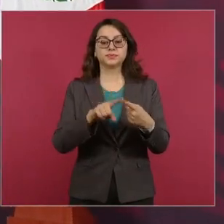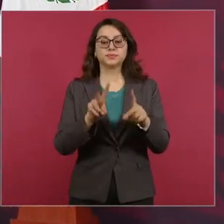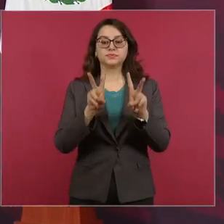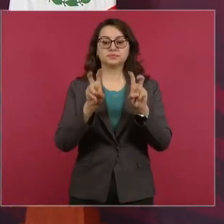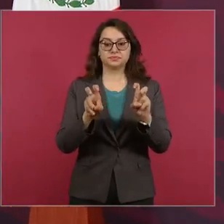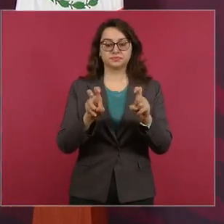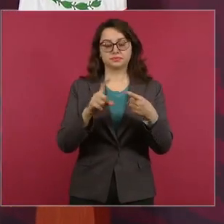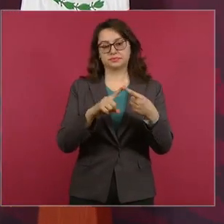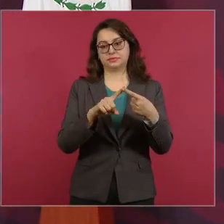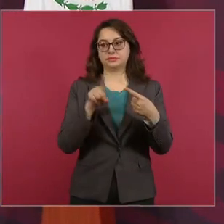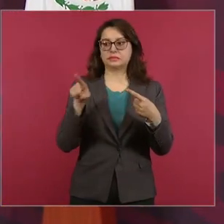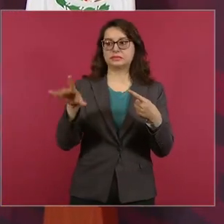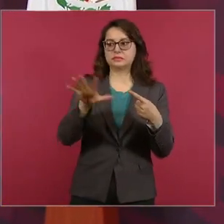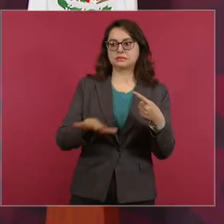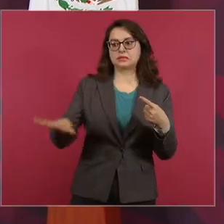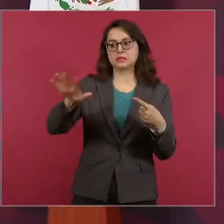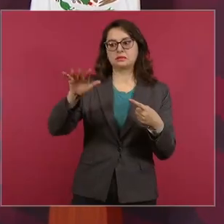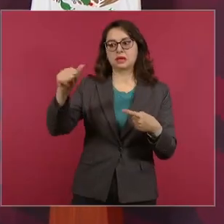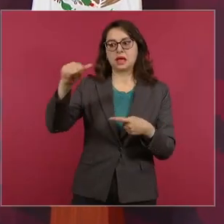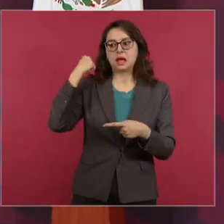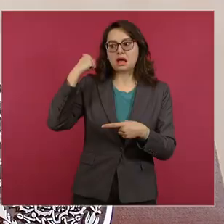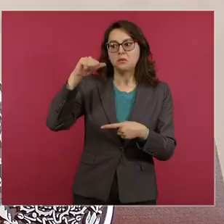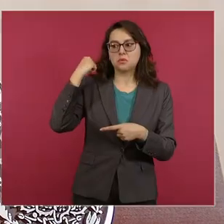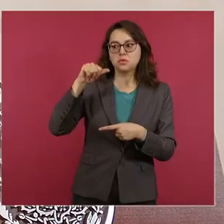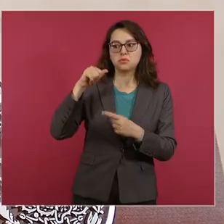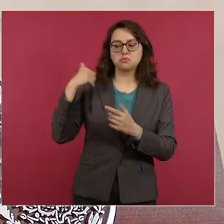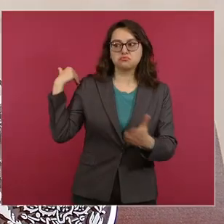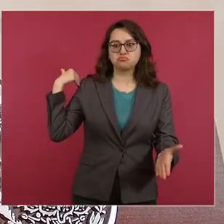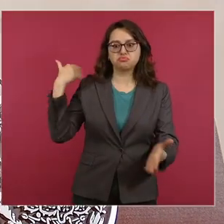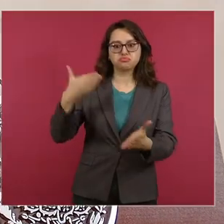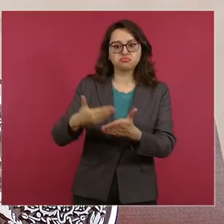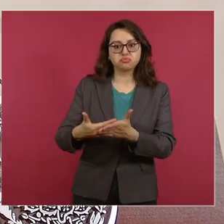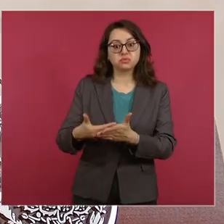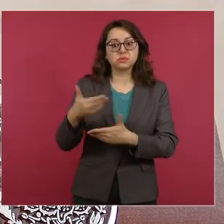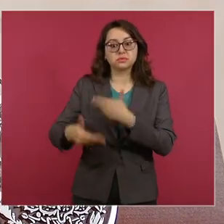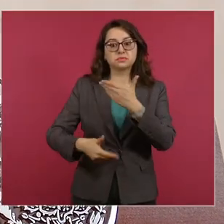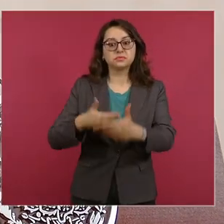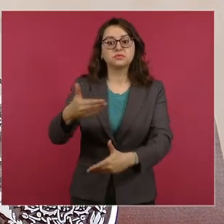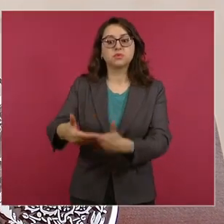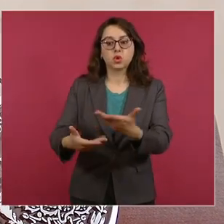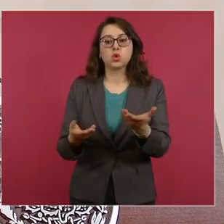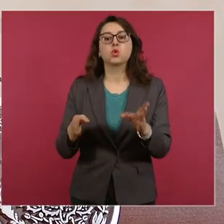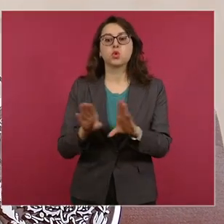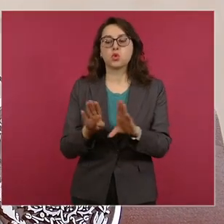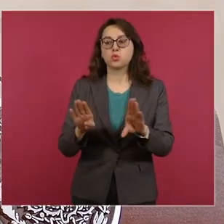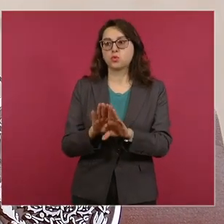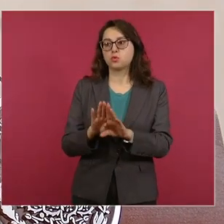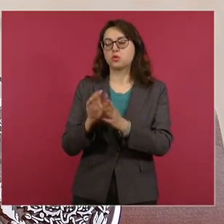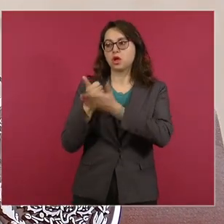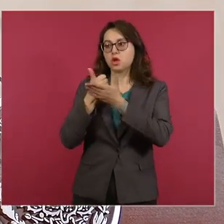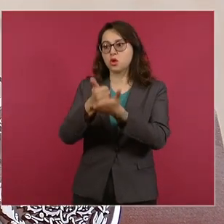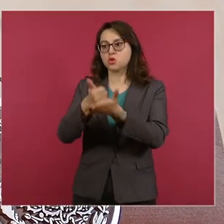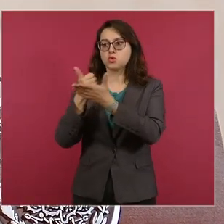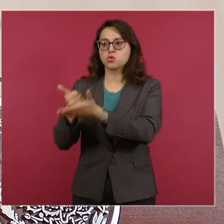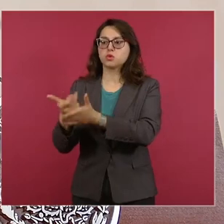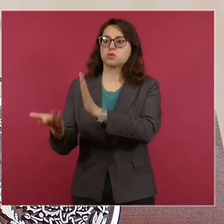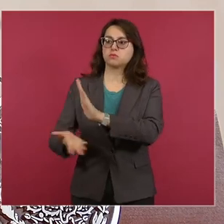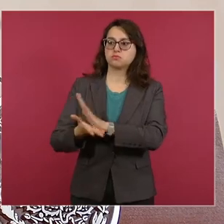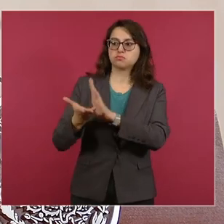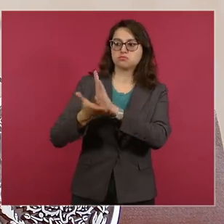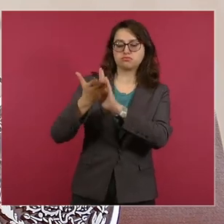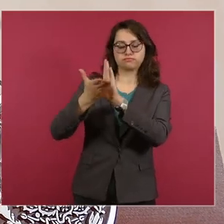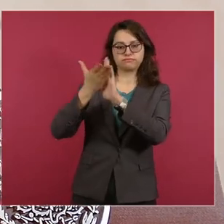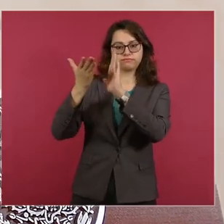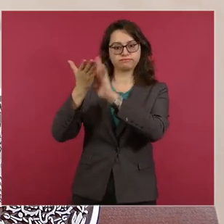vamos con el plan de auxilio y de reconstrucción. Nos va a